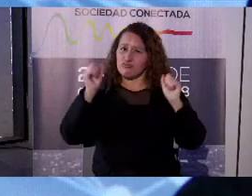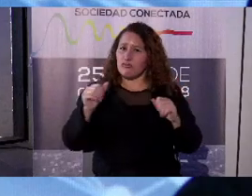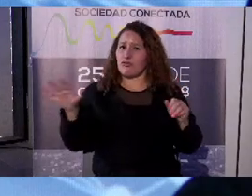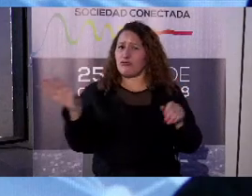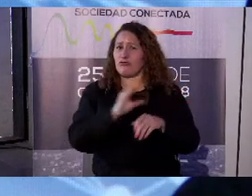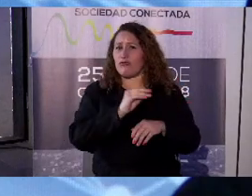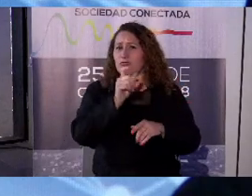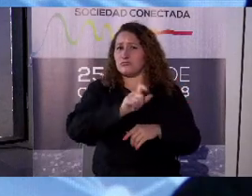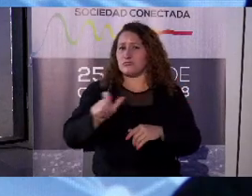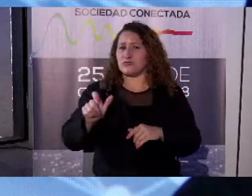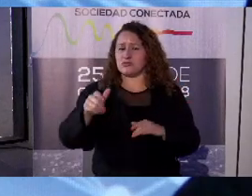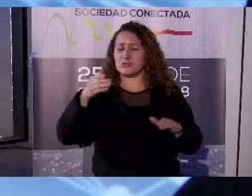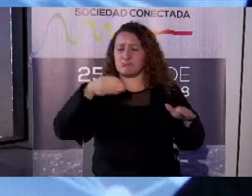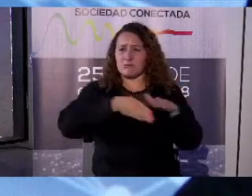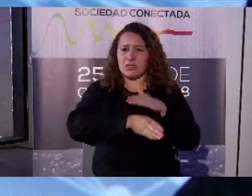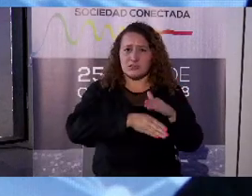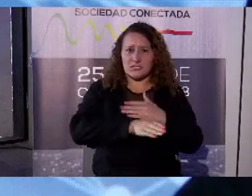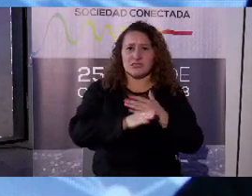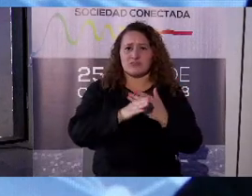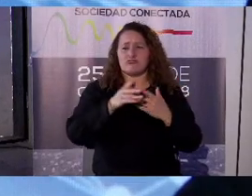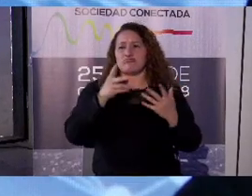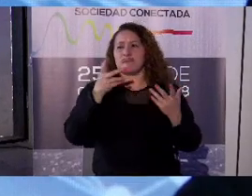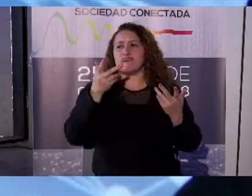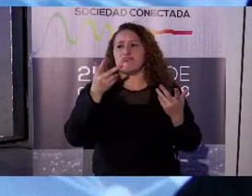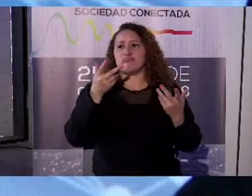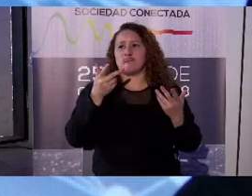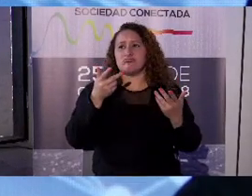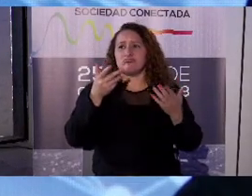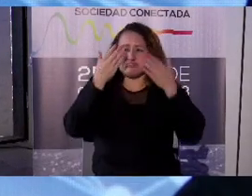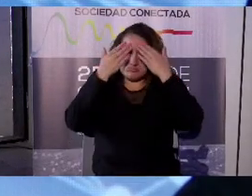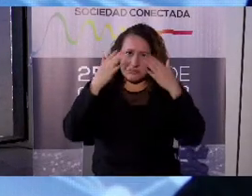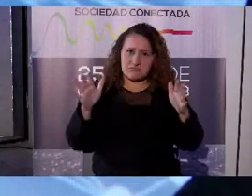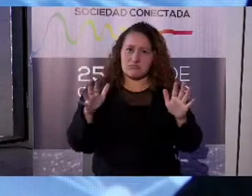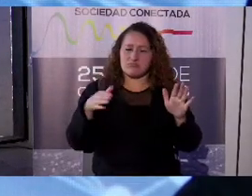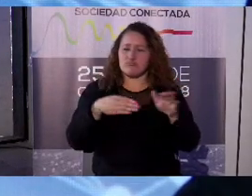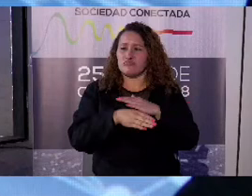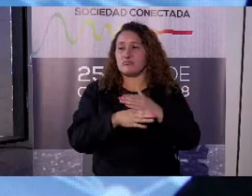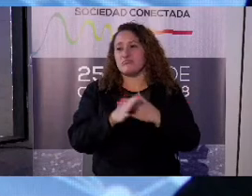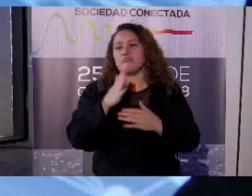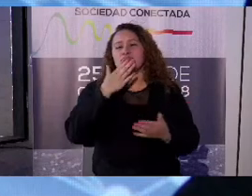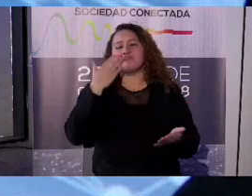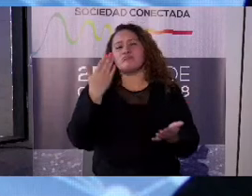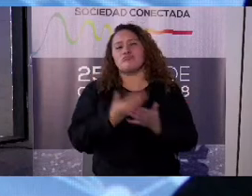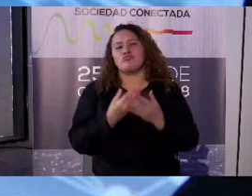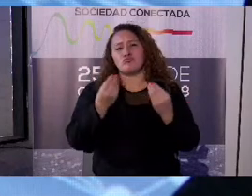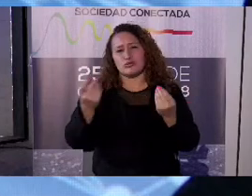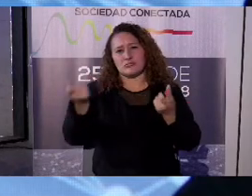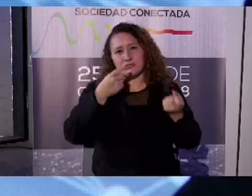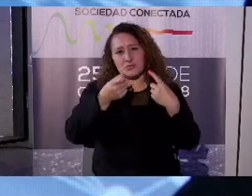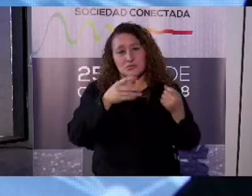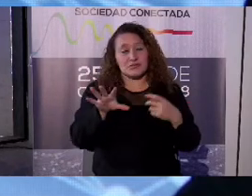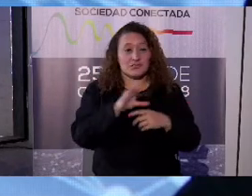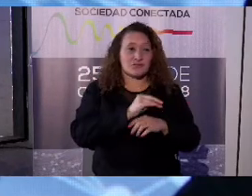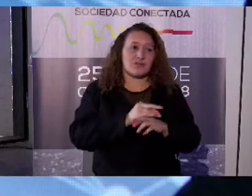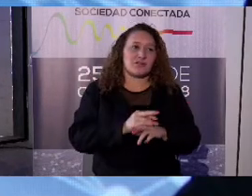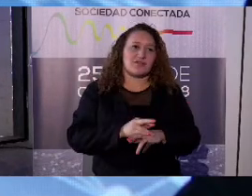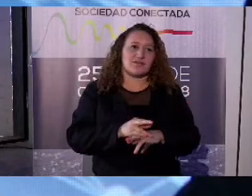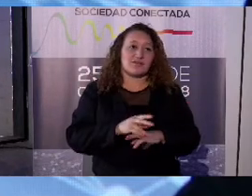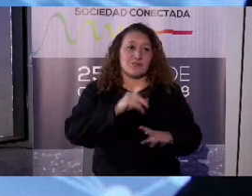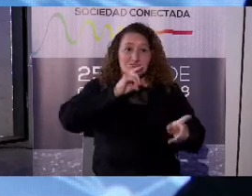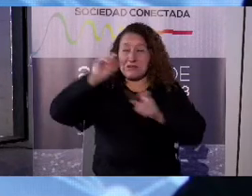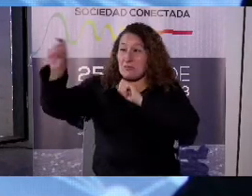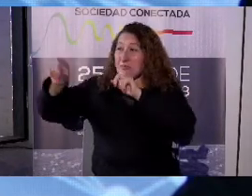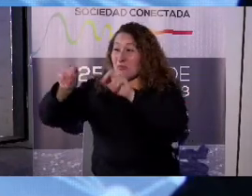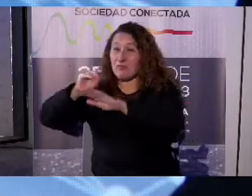manera asequible accesible etcétera para todos nuestros países quisiera agradecer mucho todas las preguntas si las hubiéramos hecho todas